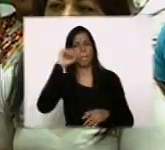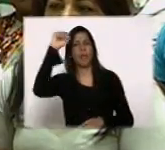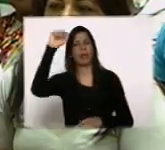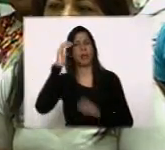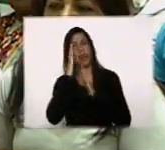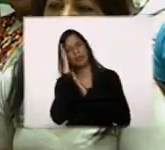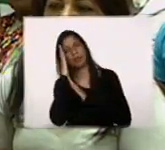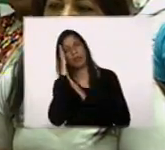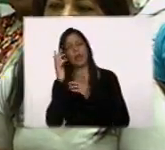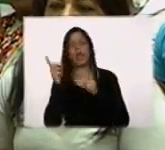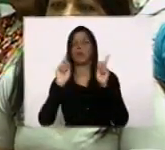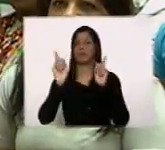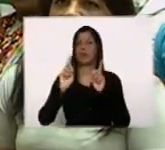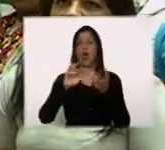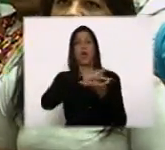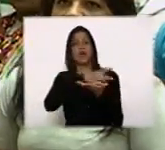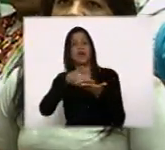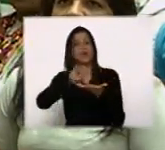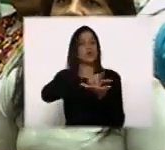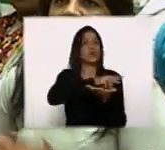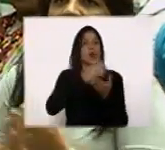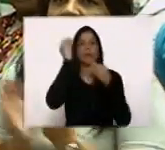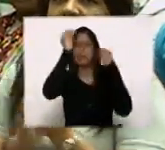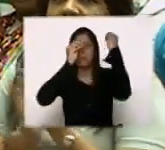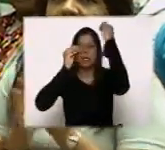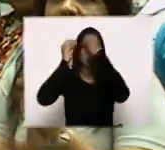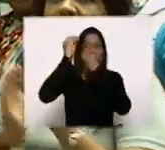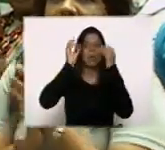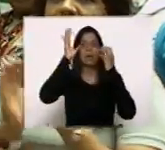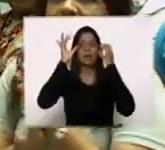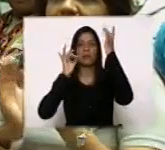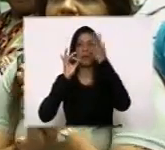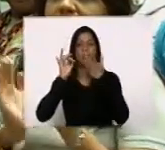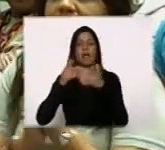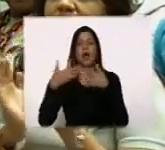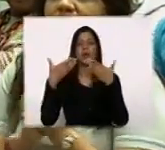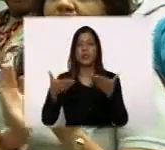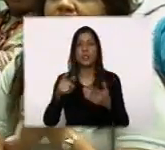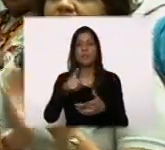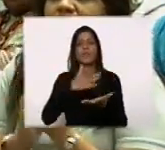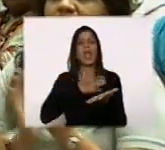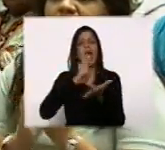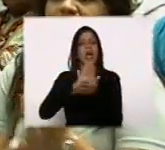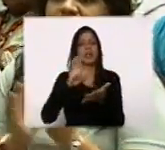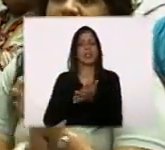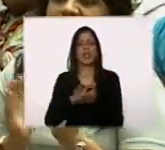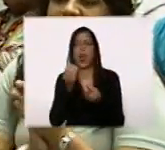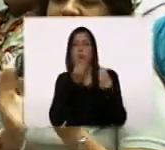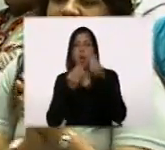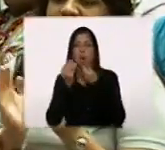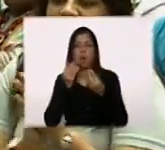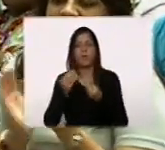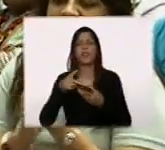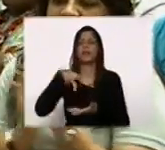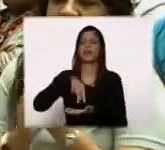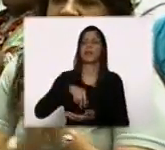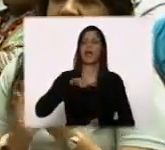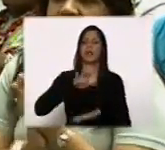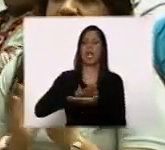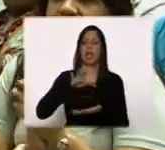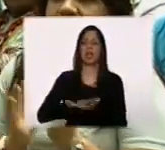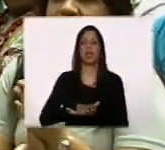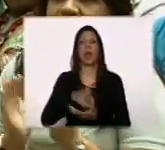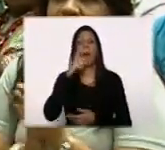duerme para trabajar, para devolverle a usted, ¿verdad?, su tranquilidad, para devolverle a usted su estabilidad,